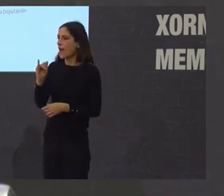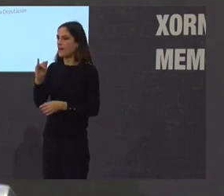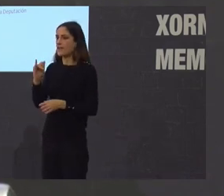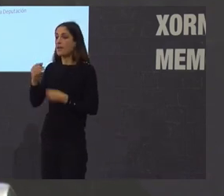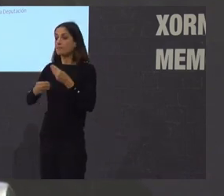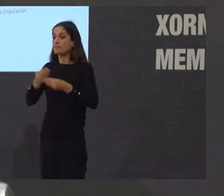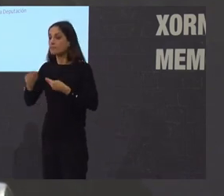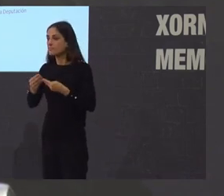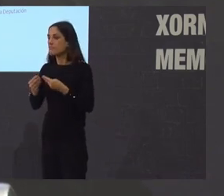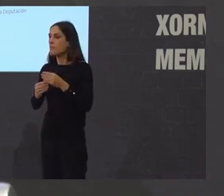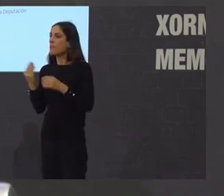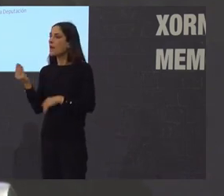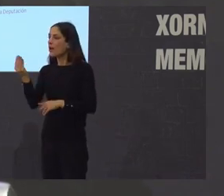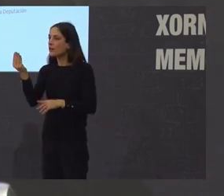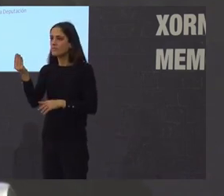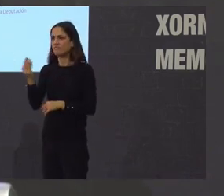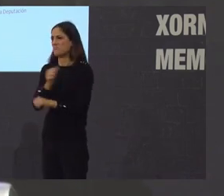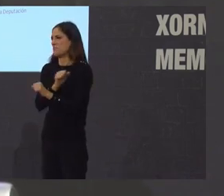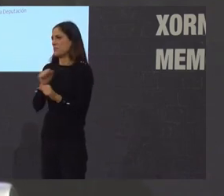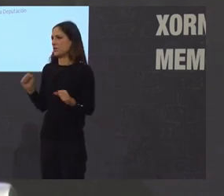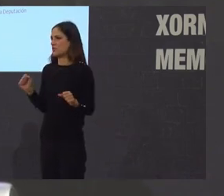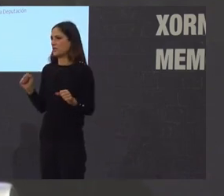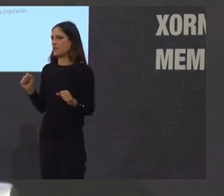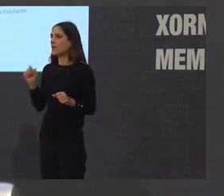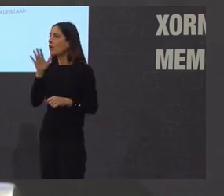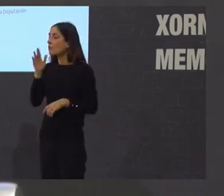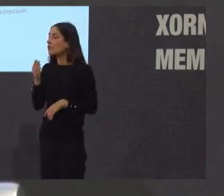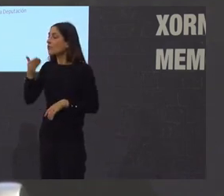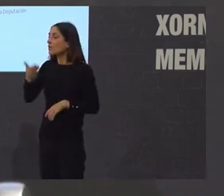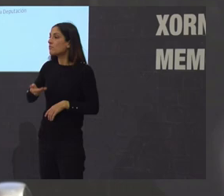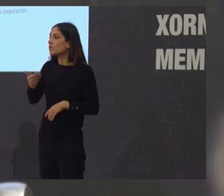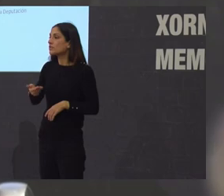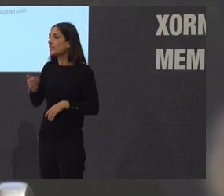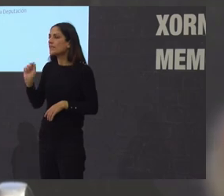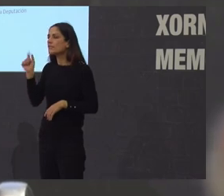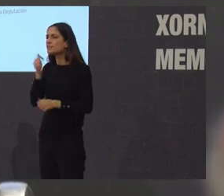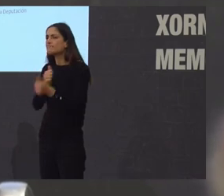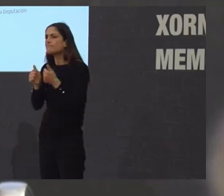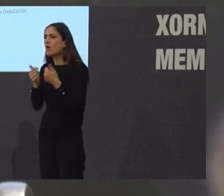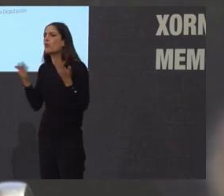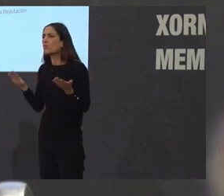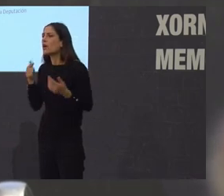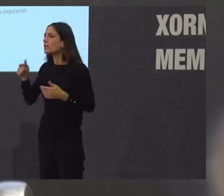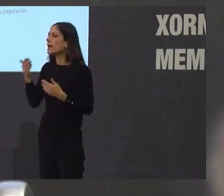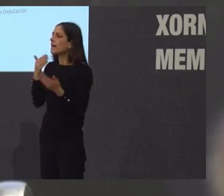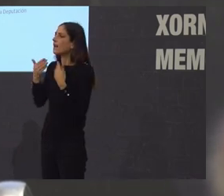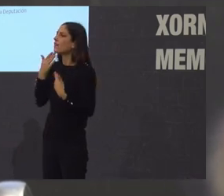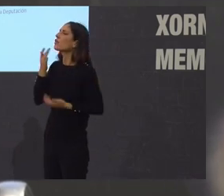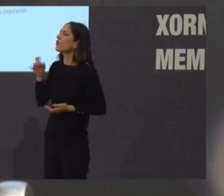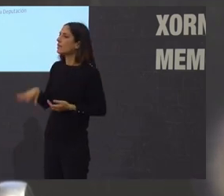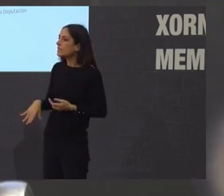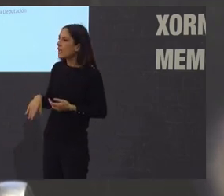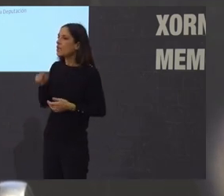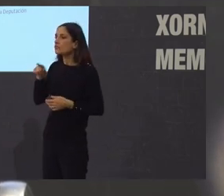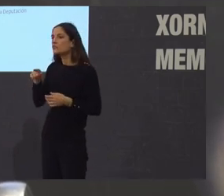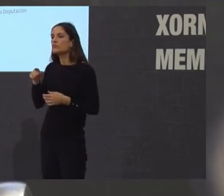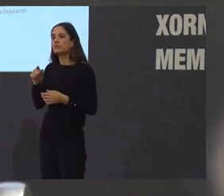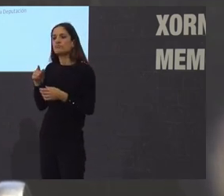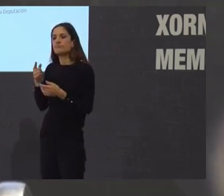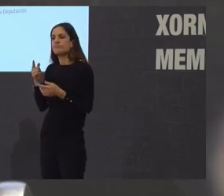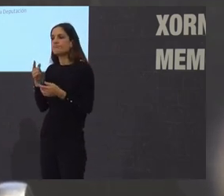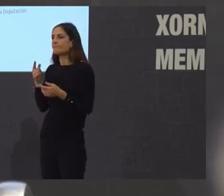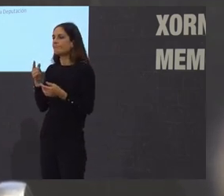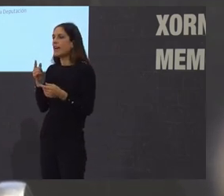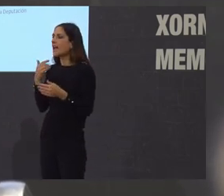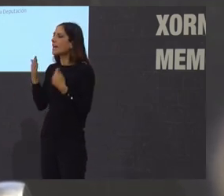40 años era a quien conocías, cuál era tu relación con el régimen. De hecho, es que hablo en el caso de